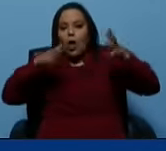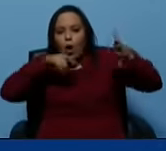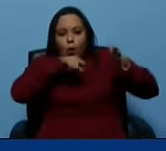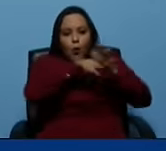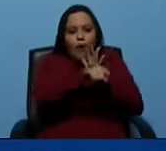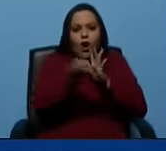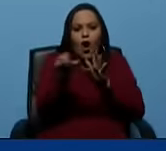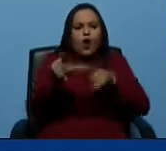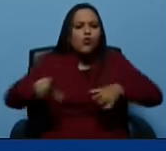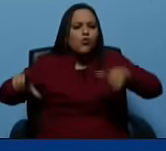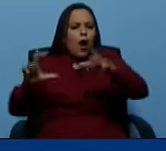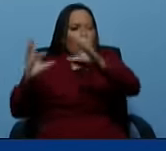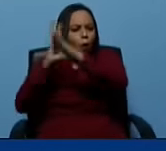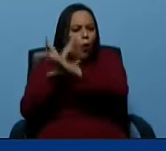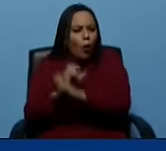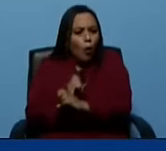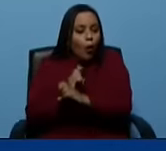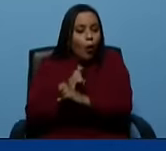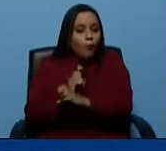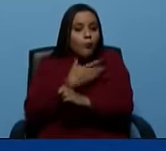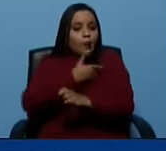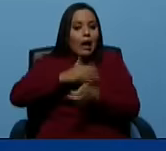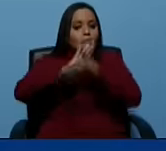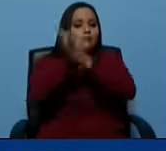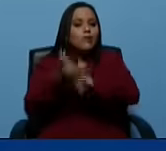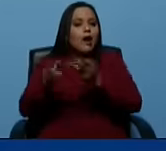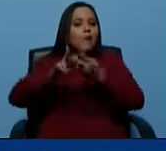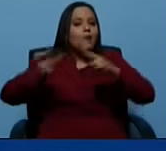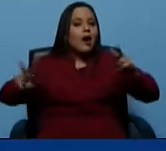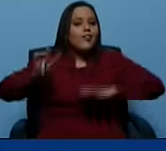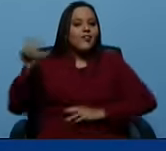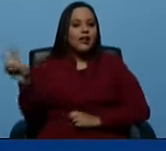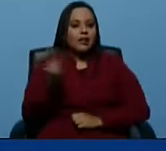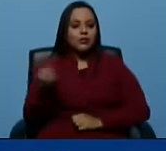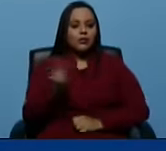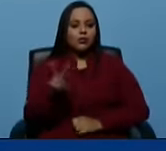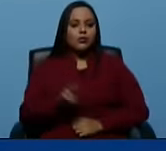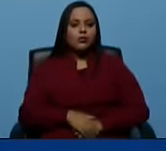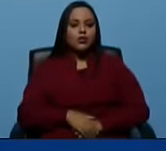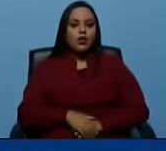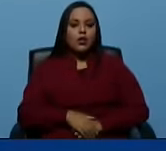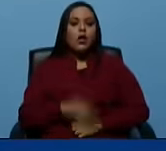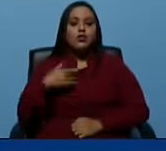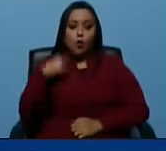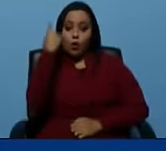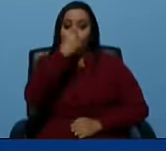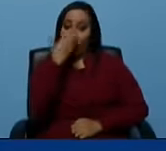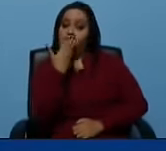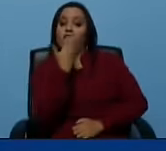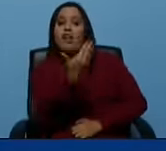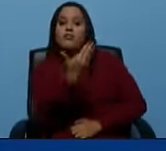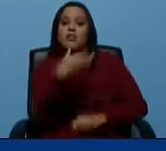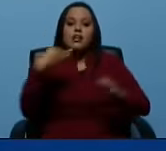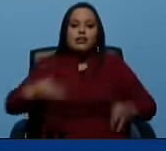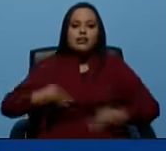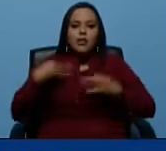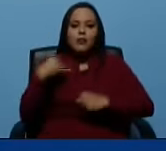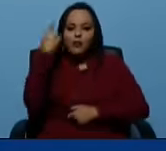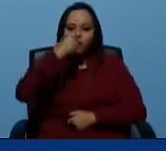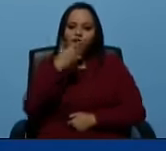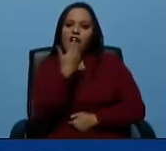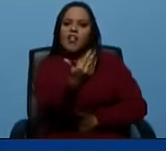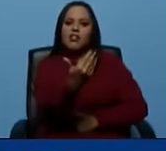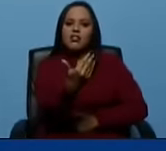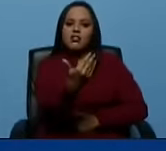escondrijo para tratar de destruir la paz de la República. Yo he dado la cara, siempre la voy a dar,